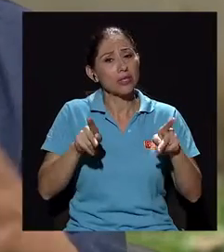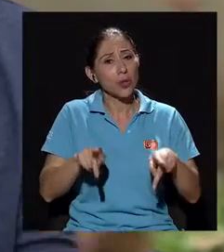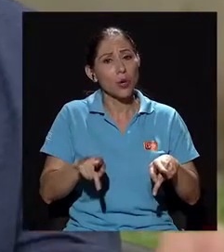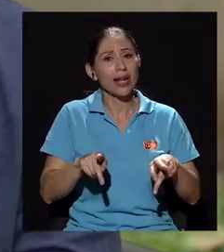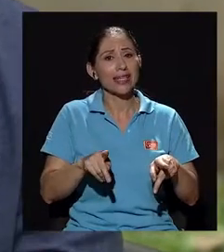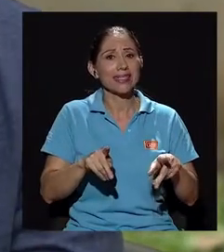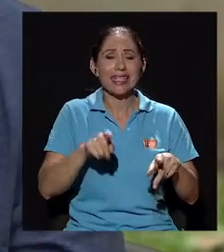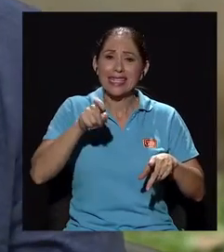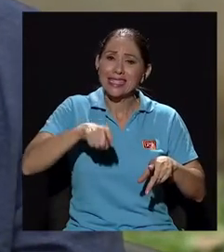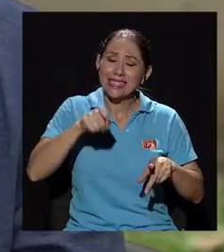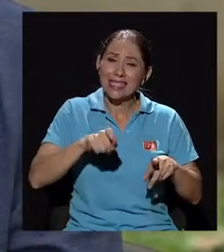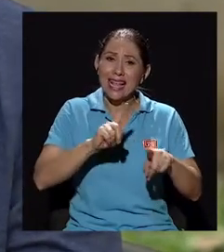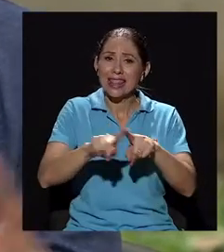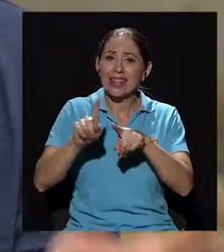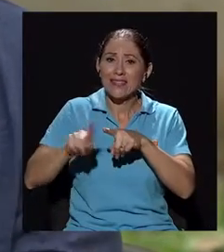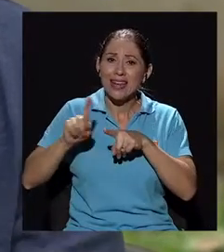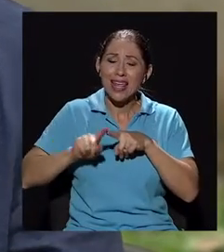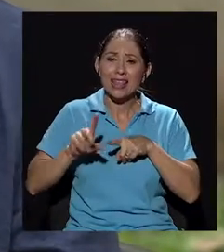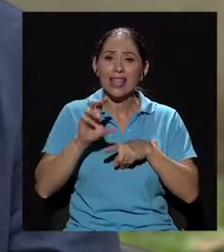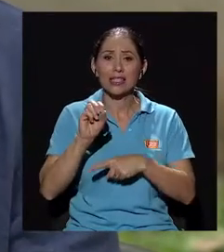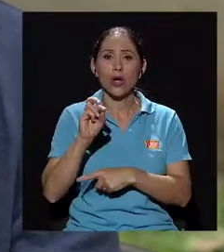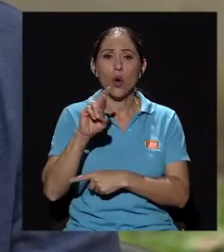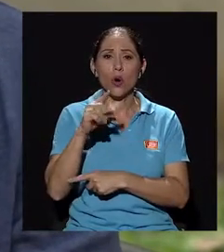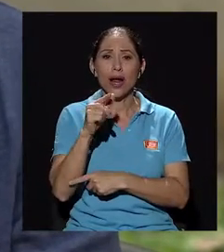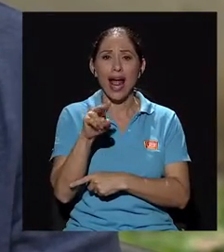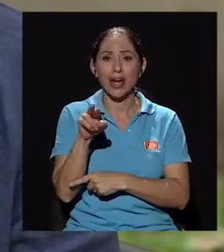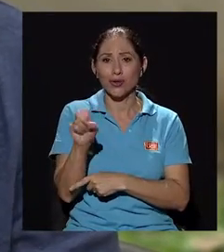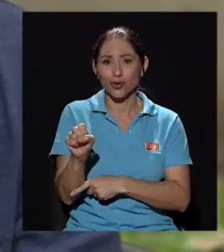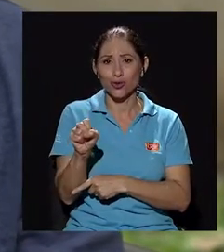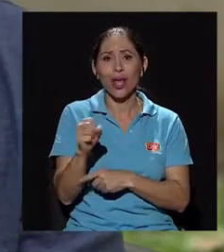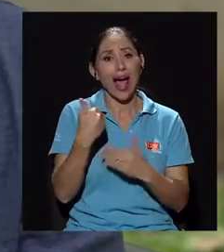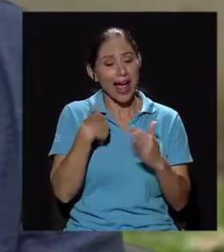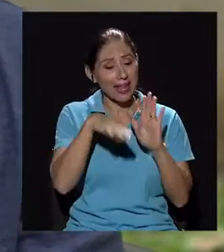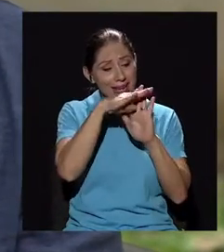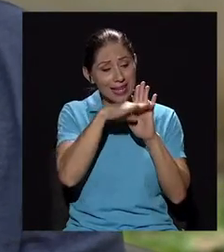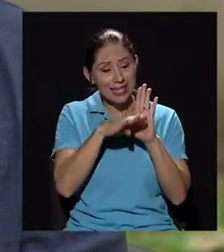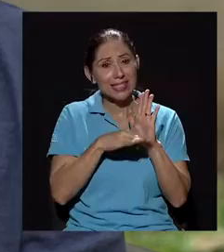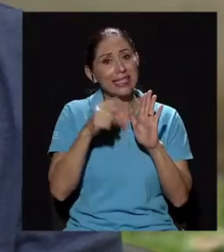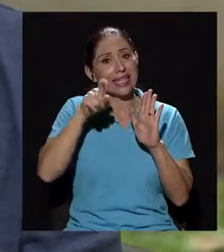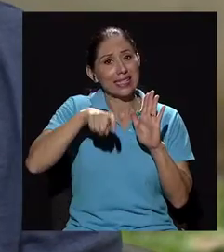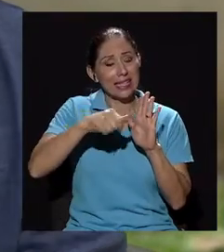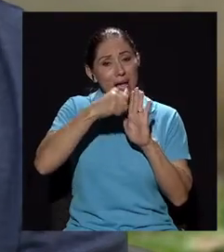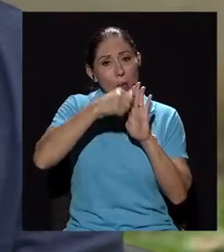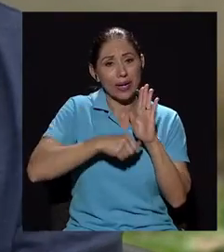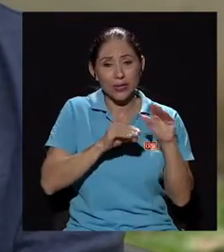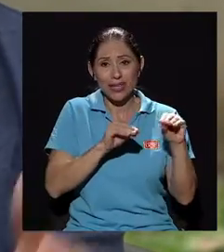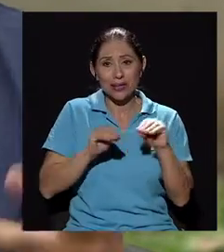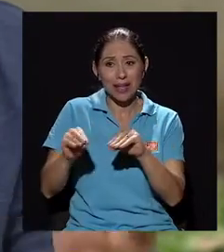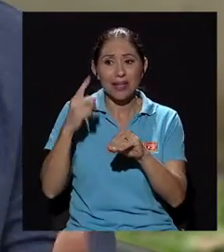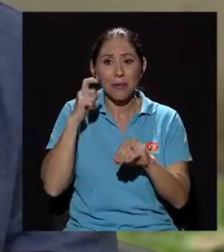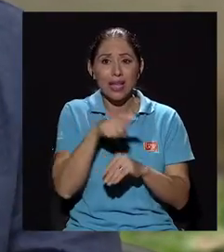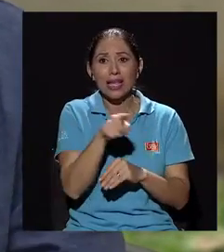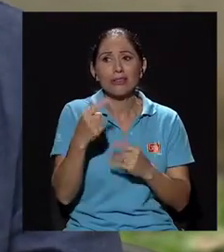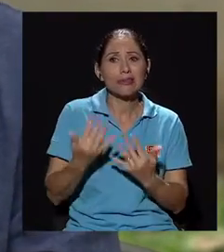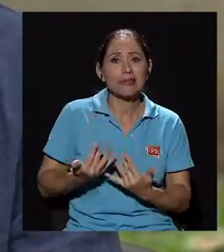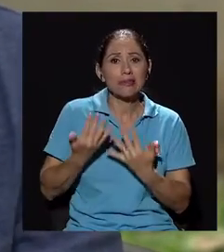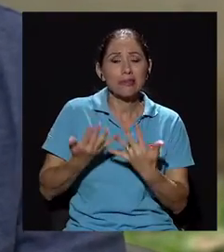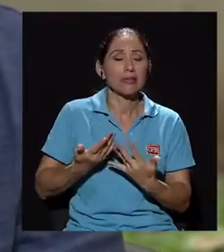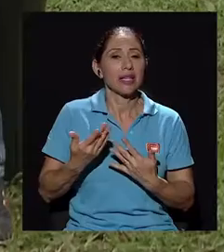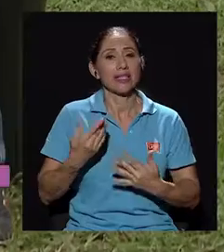de diferentes órganos, o sea, diferentes listas de trasplantes están viviendo, porque día a día, ¿verdad?, sienten que se les escapa la